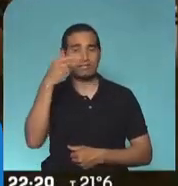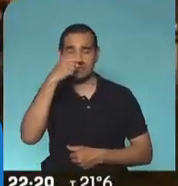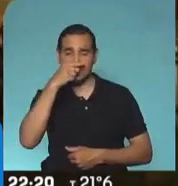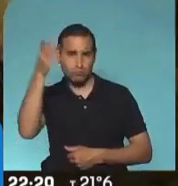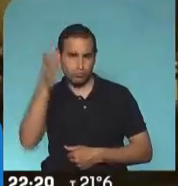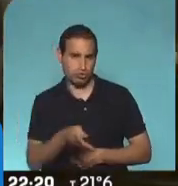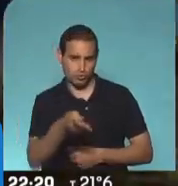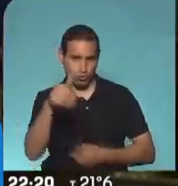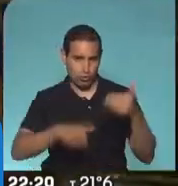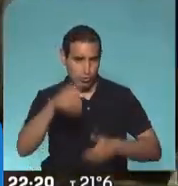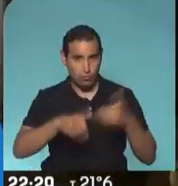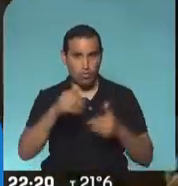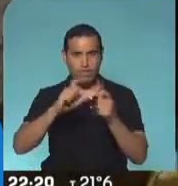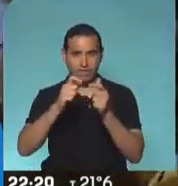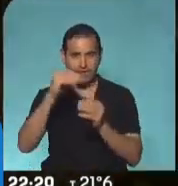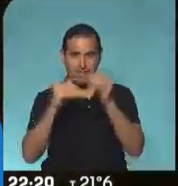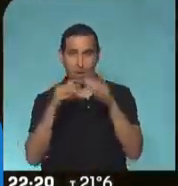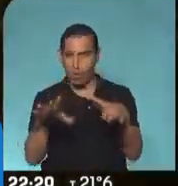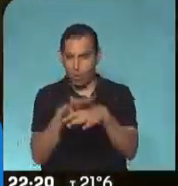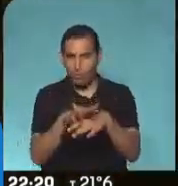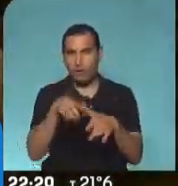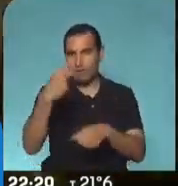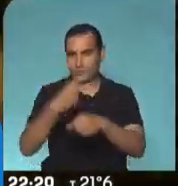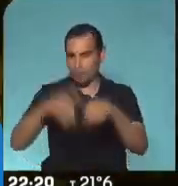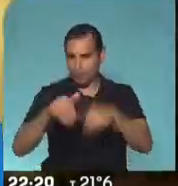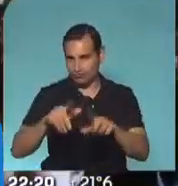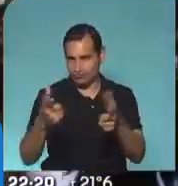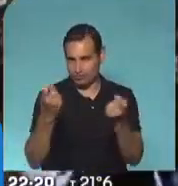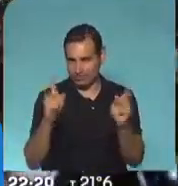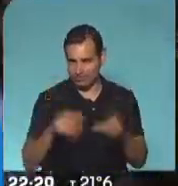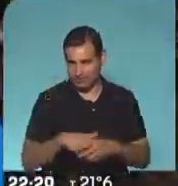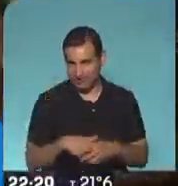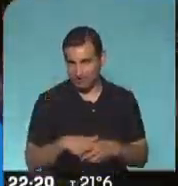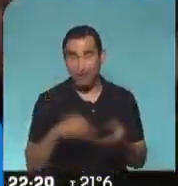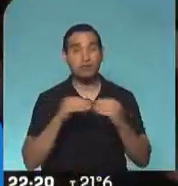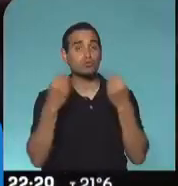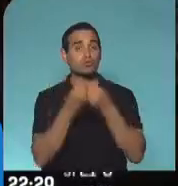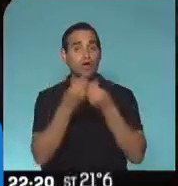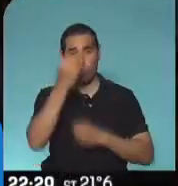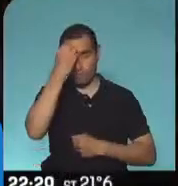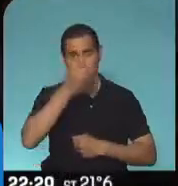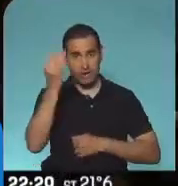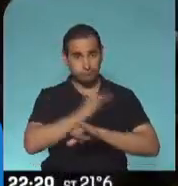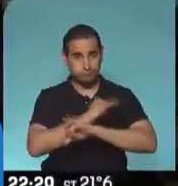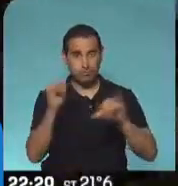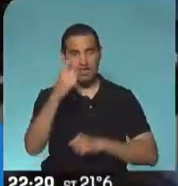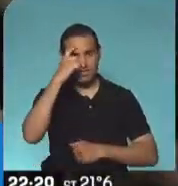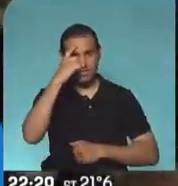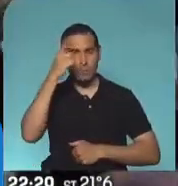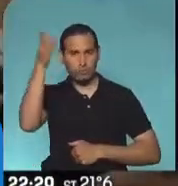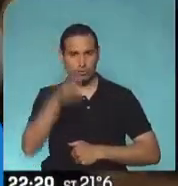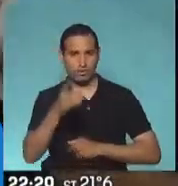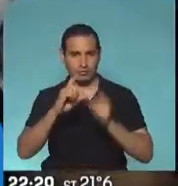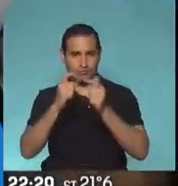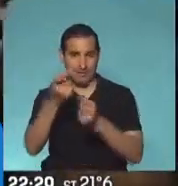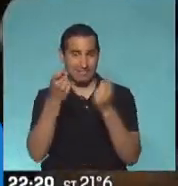46,97% de los votos, con la diferencia necesaria para evitar el balotaje. Según los resultados oficiales, superó el 10%